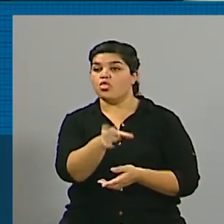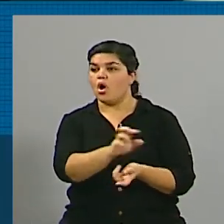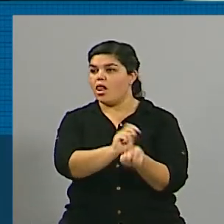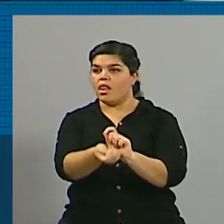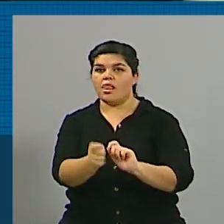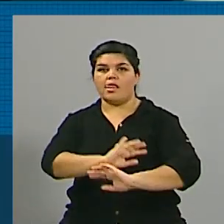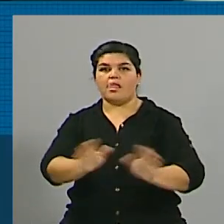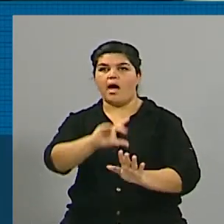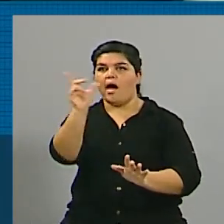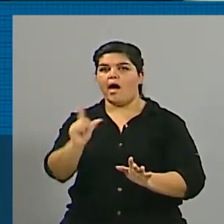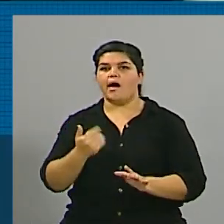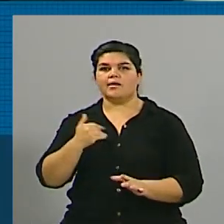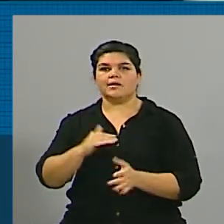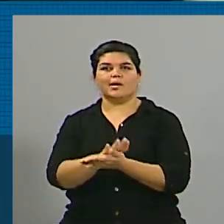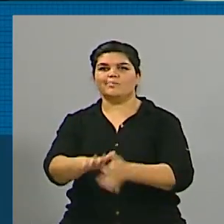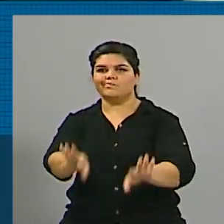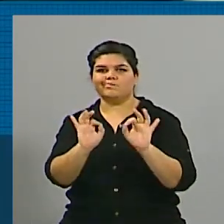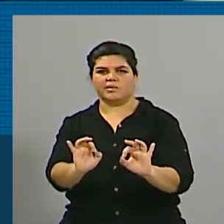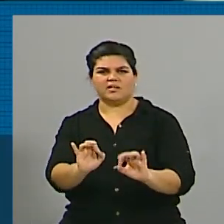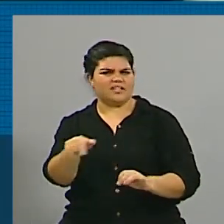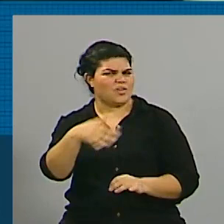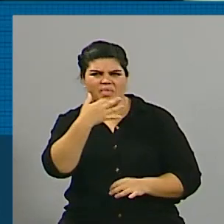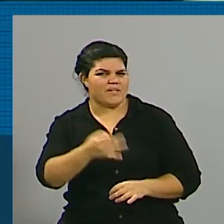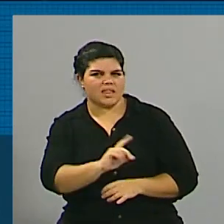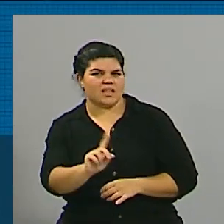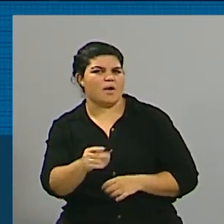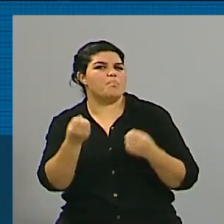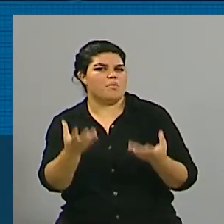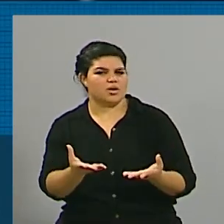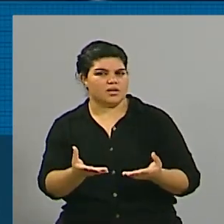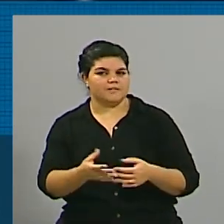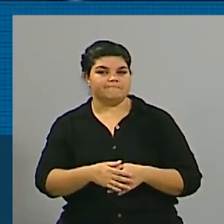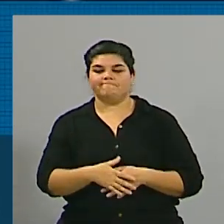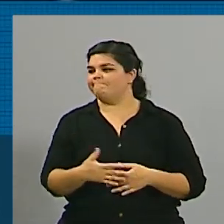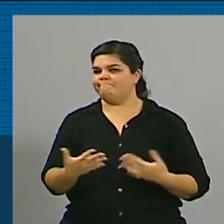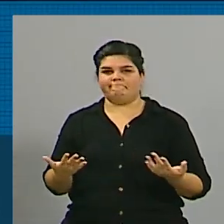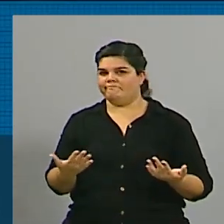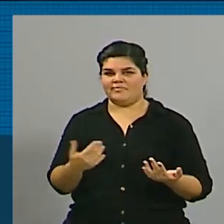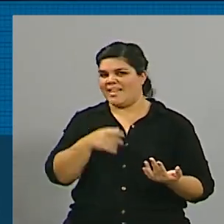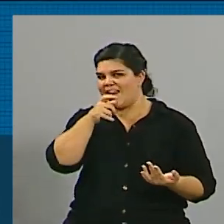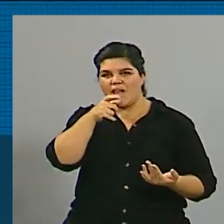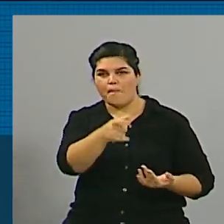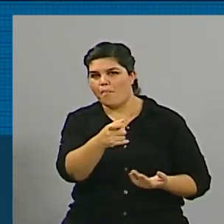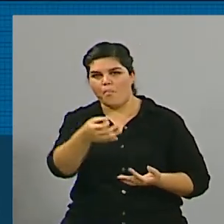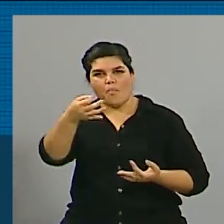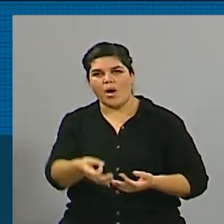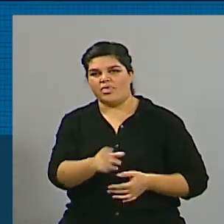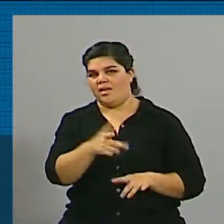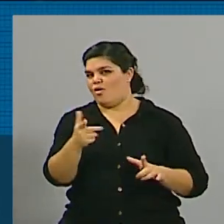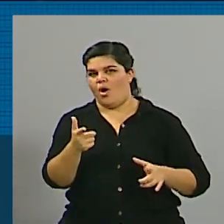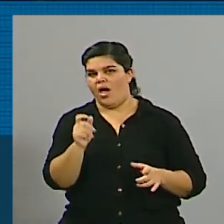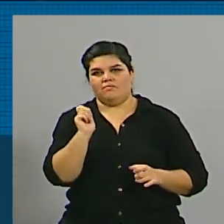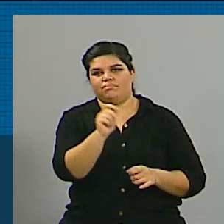males de la Argentina cuando está claro que no sucedería? Bueno, no tengo una respuesta certera, eso habría que preguntarle a